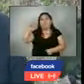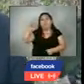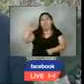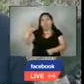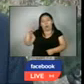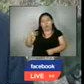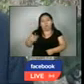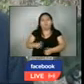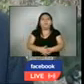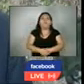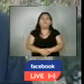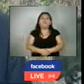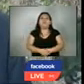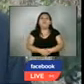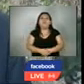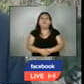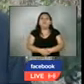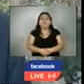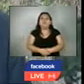del secuenciador.